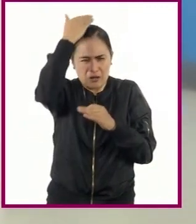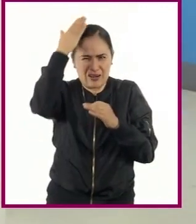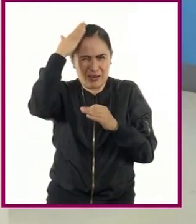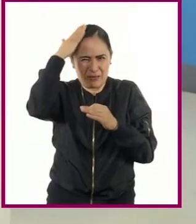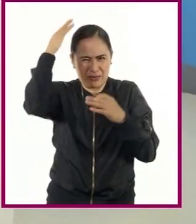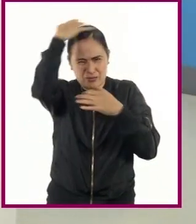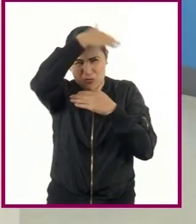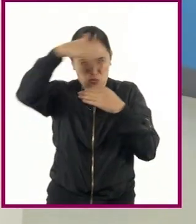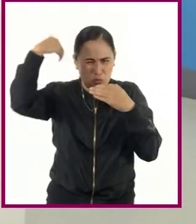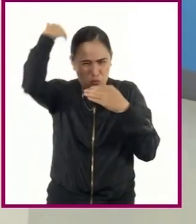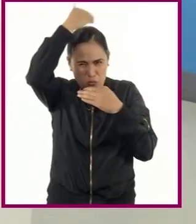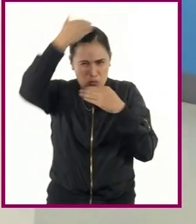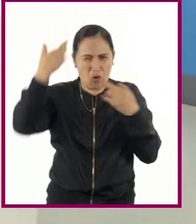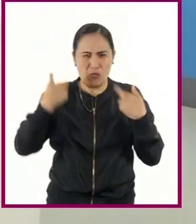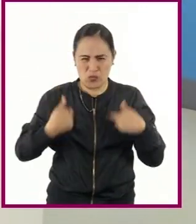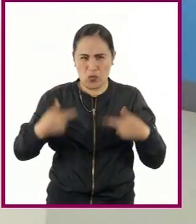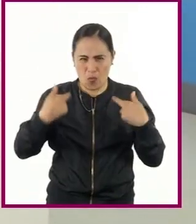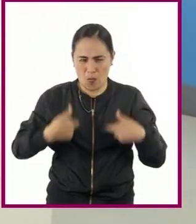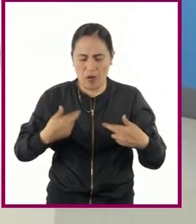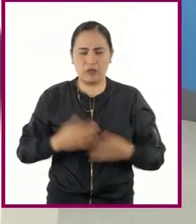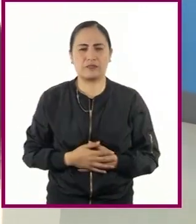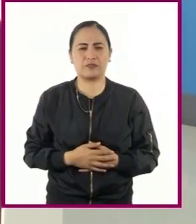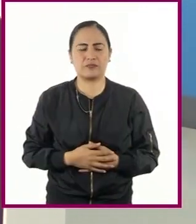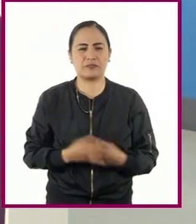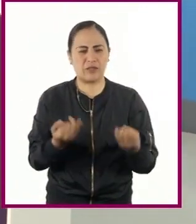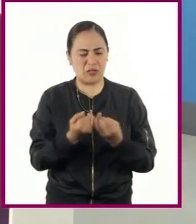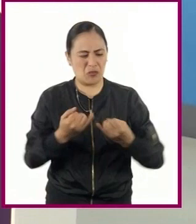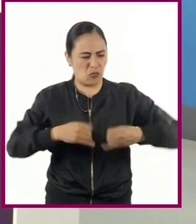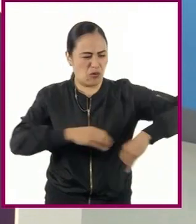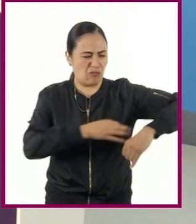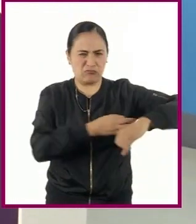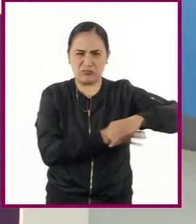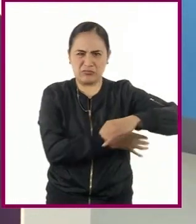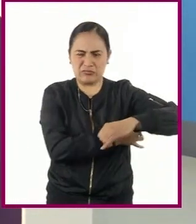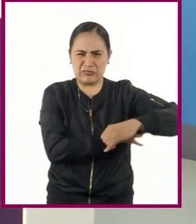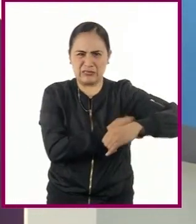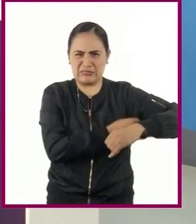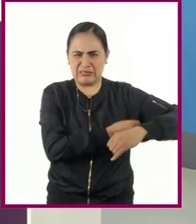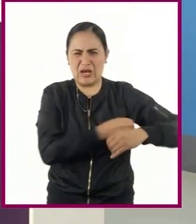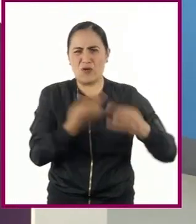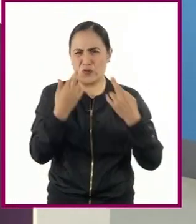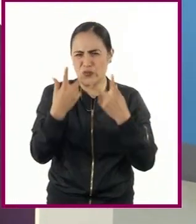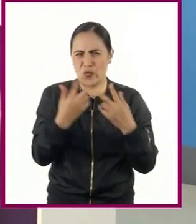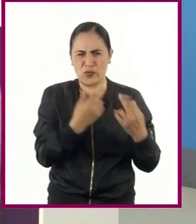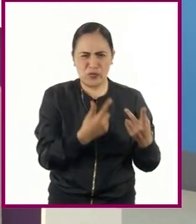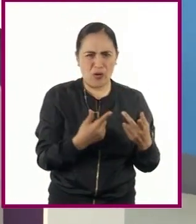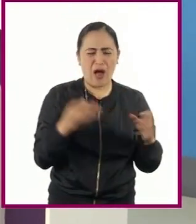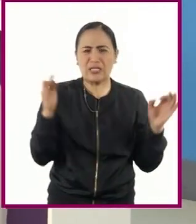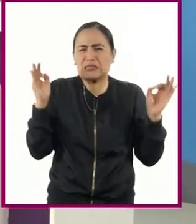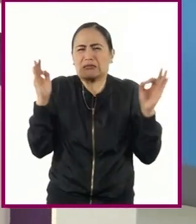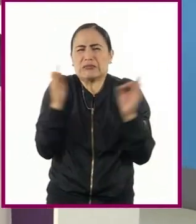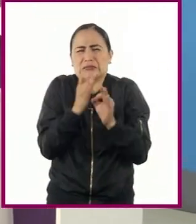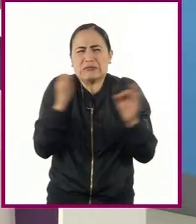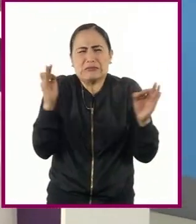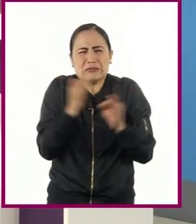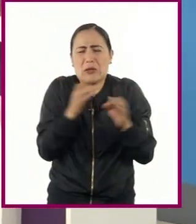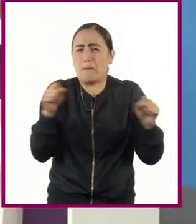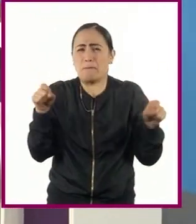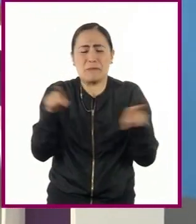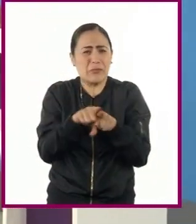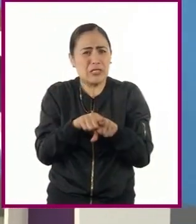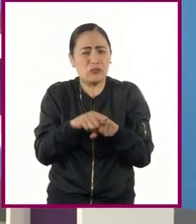mantas, con los capotes agujerados. Hacía frío, tanto que los pájaros se congelaban al